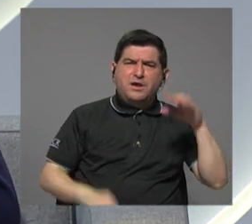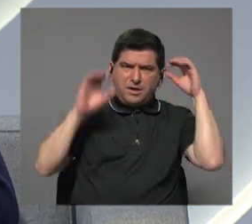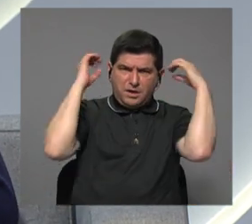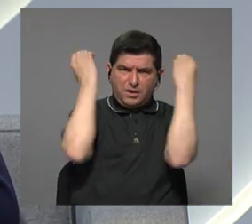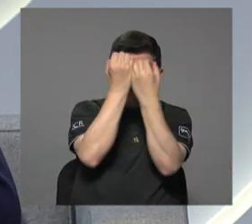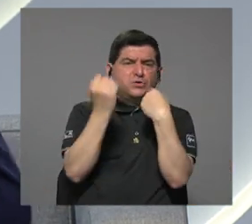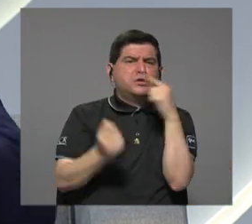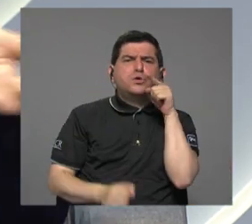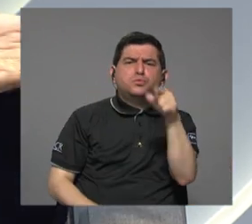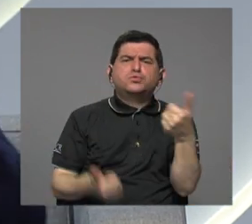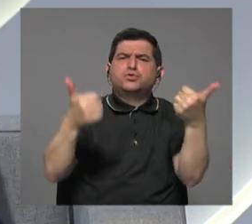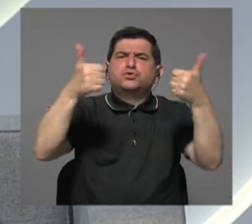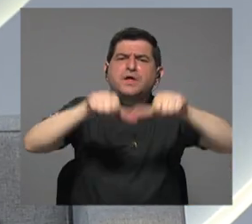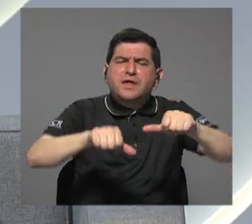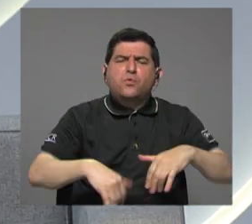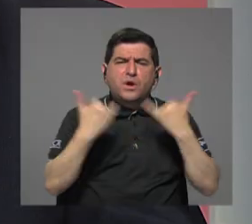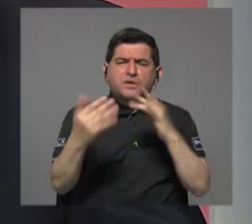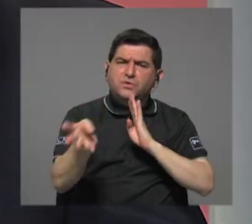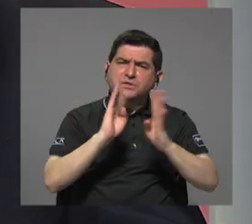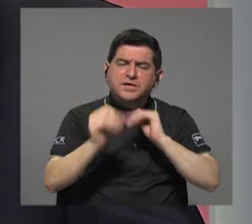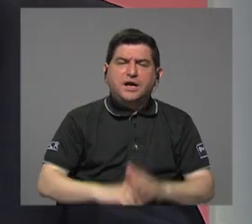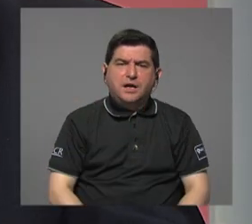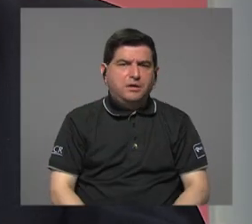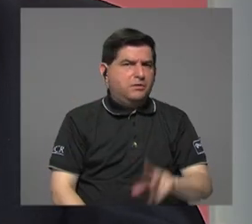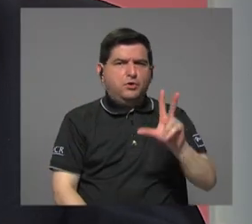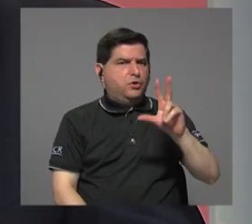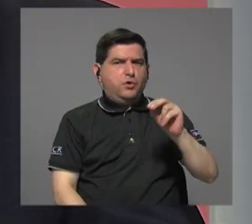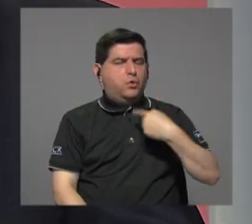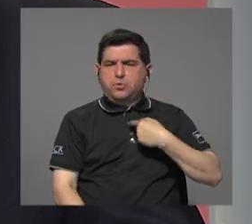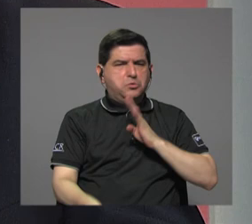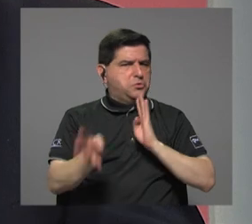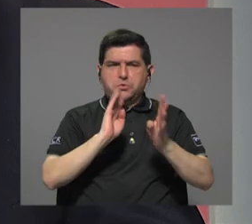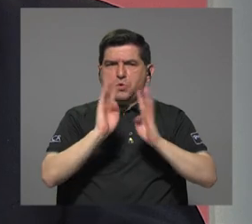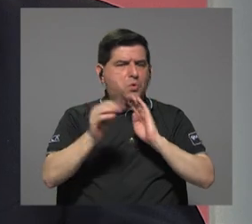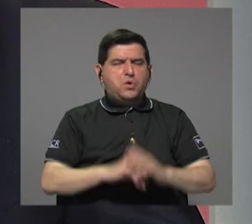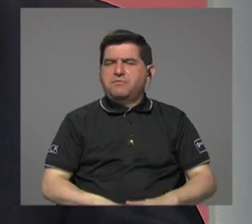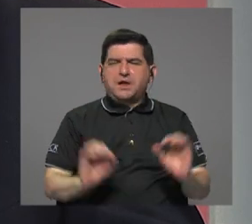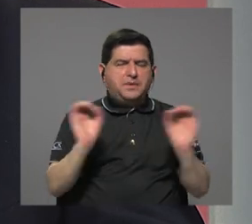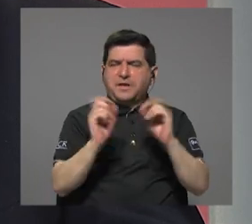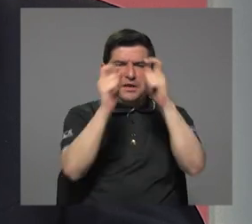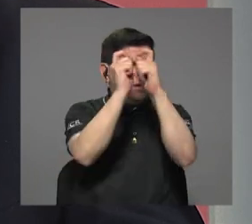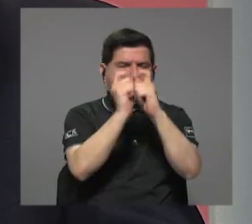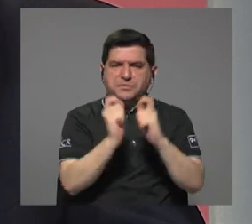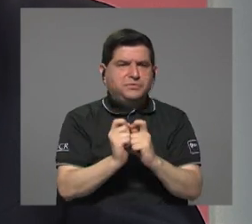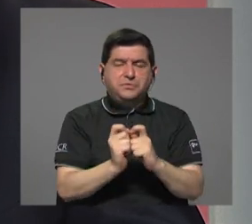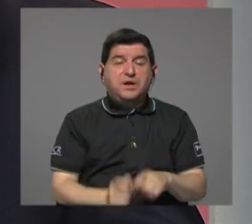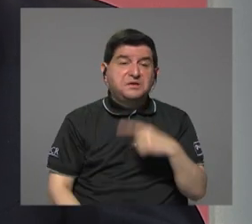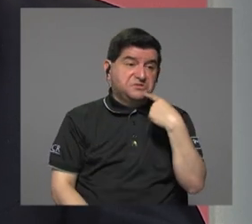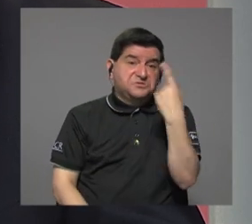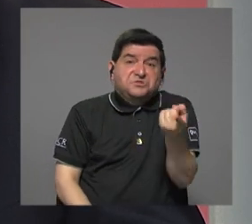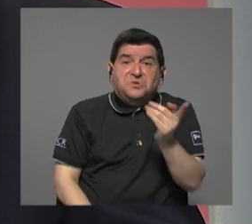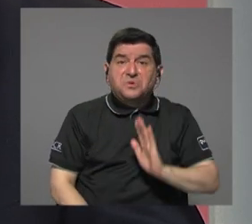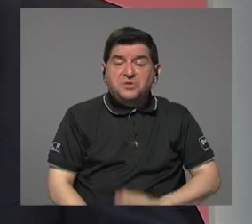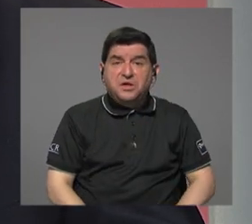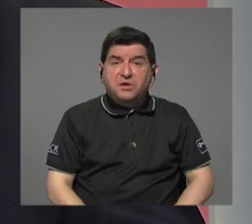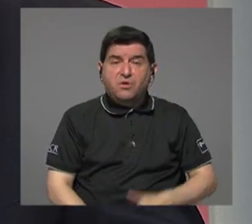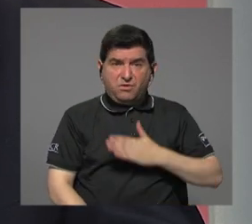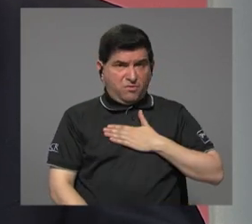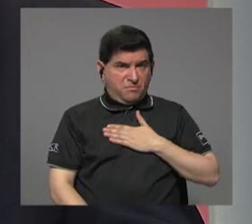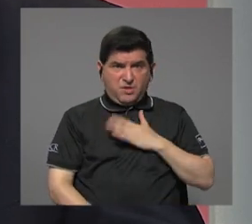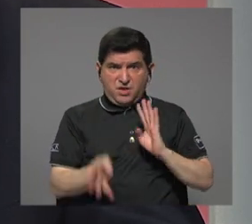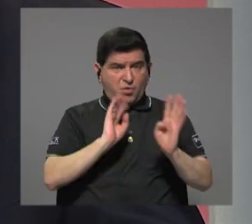que éste estaba de acuerdo que había tenido conversaciones no yo no he conversado en el daño y esto si él lo señaló conmigo